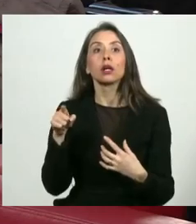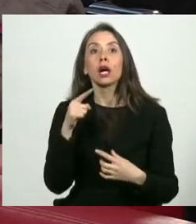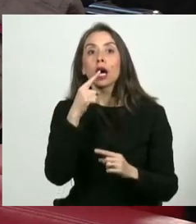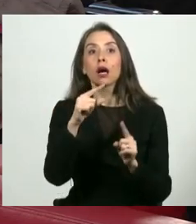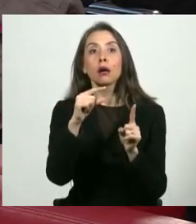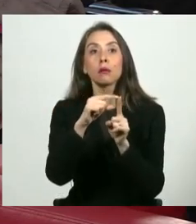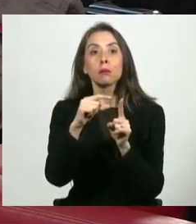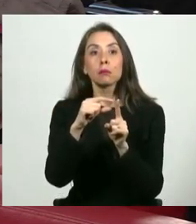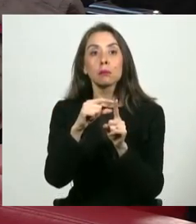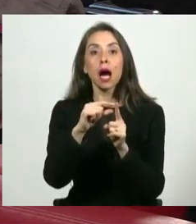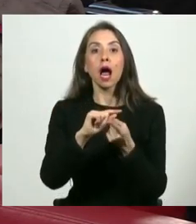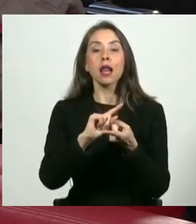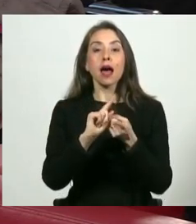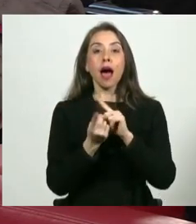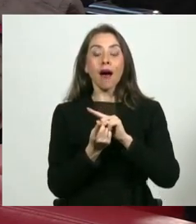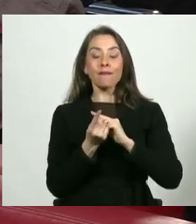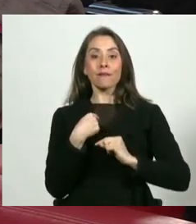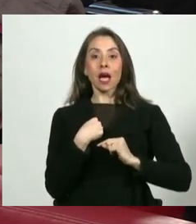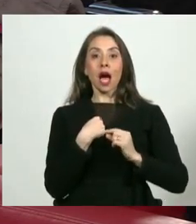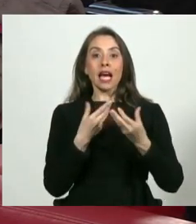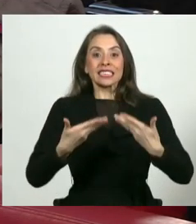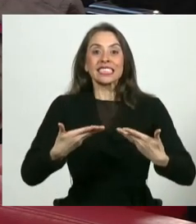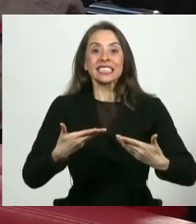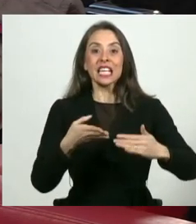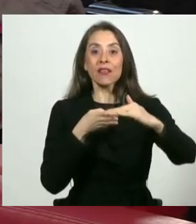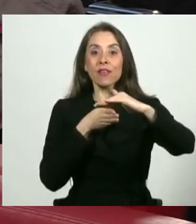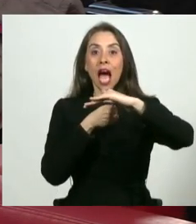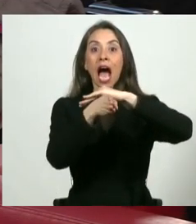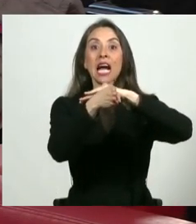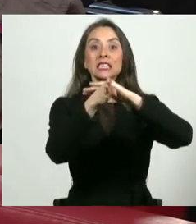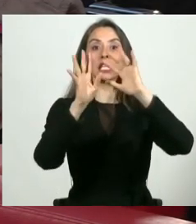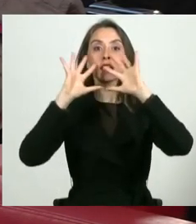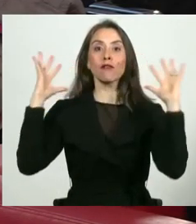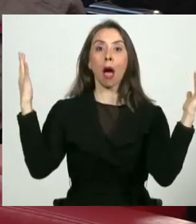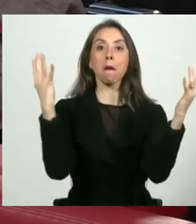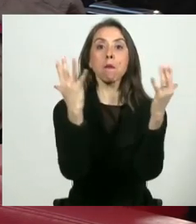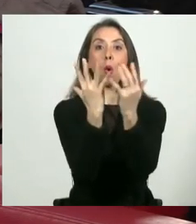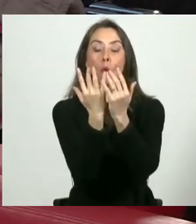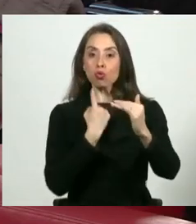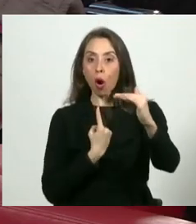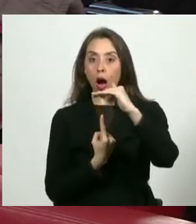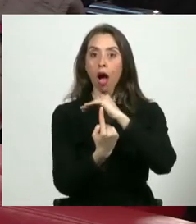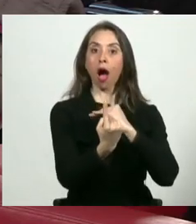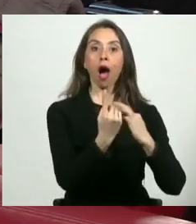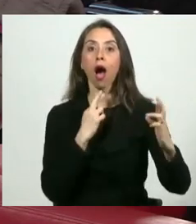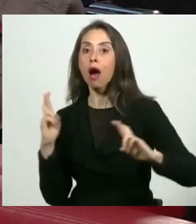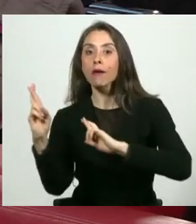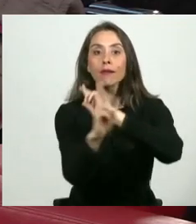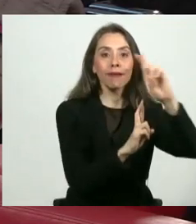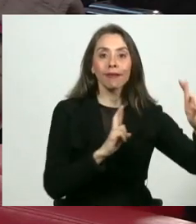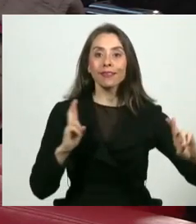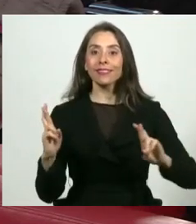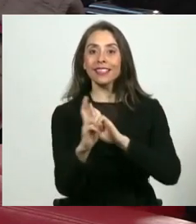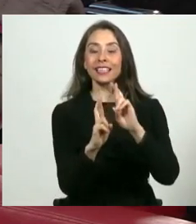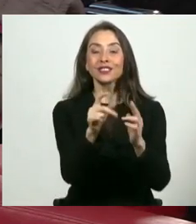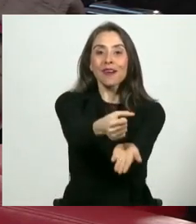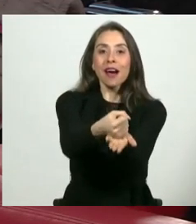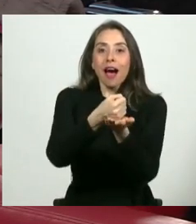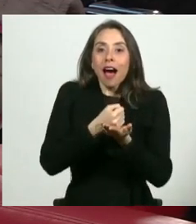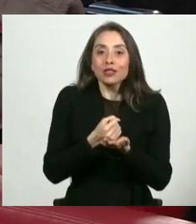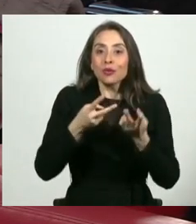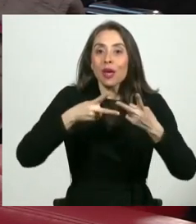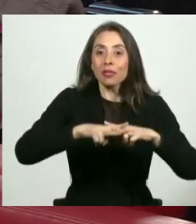palabra, a la accesibilidad con el mundo, a interactuar, estamos hablando realmente que una ayuda